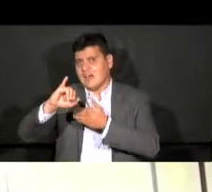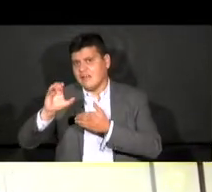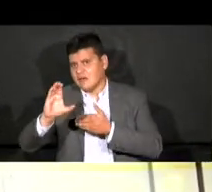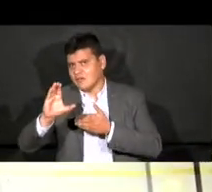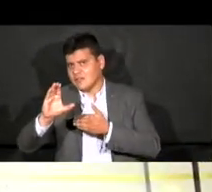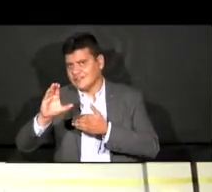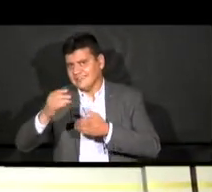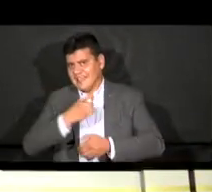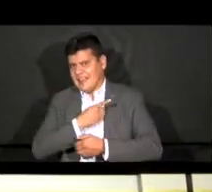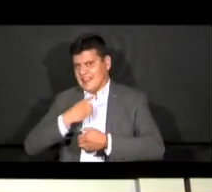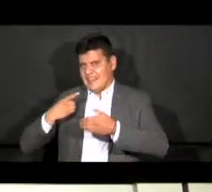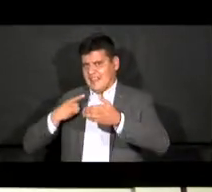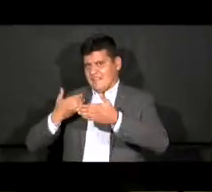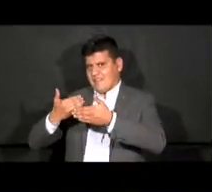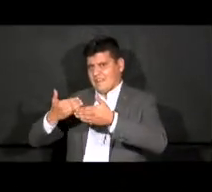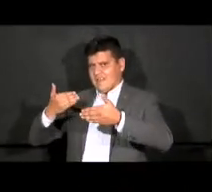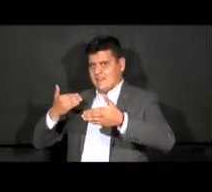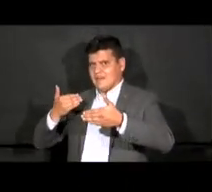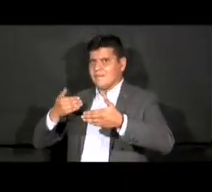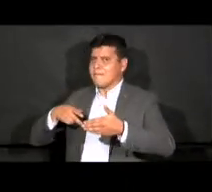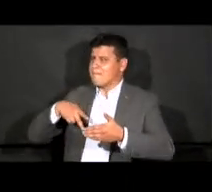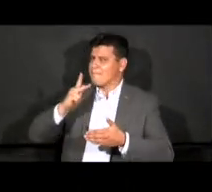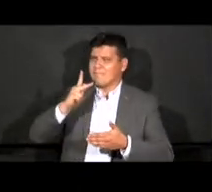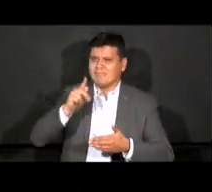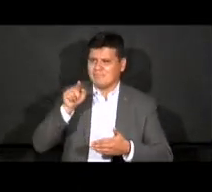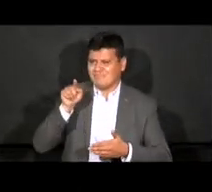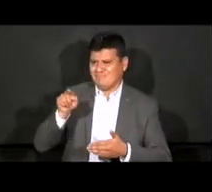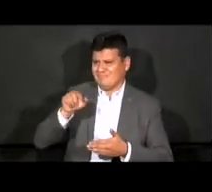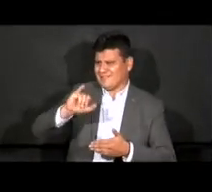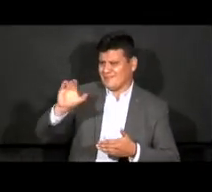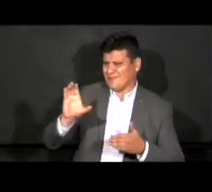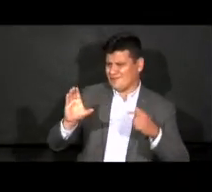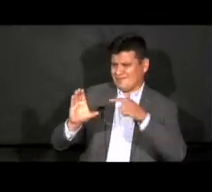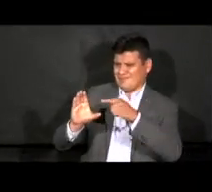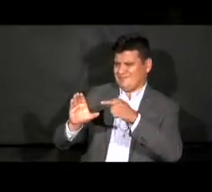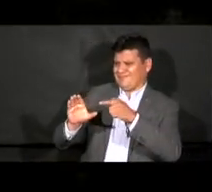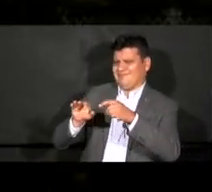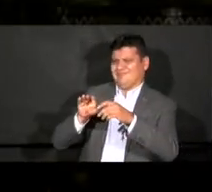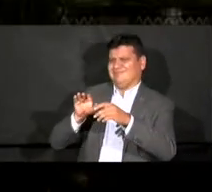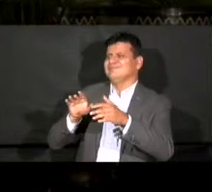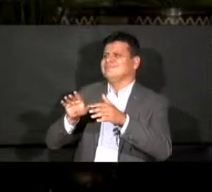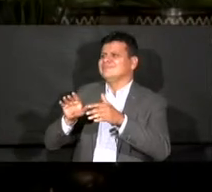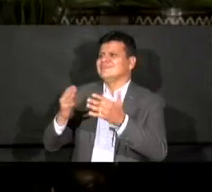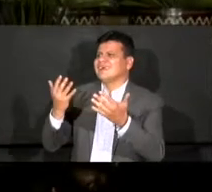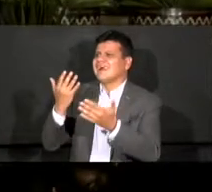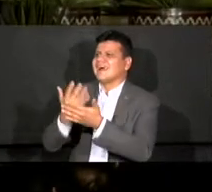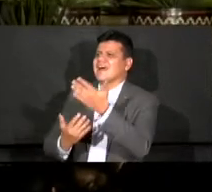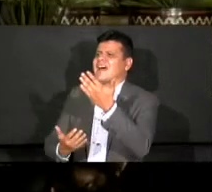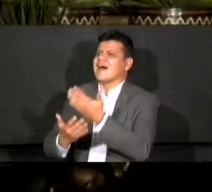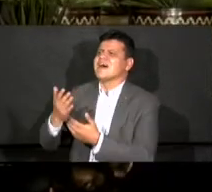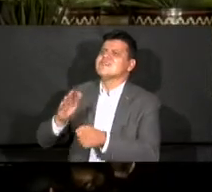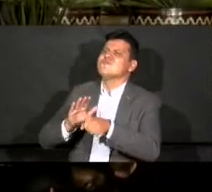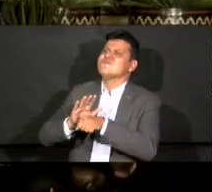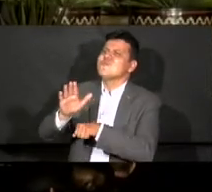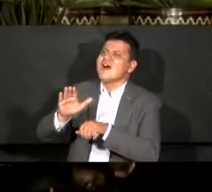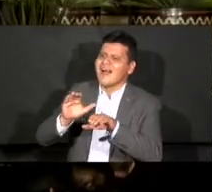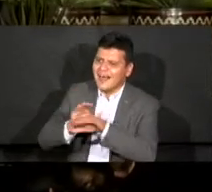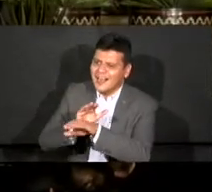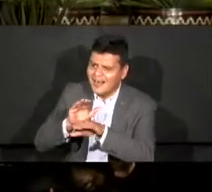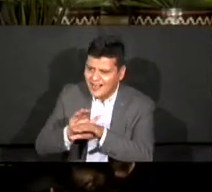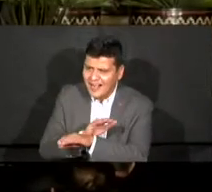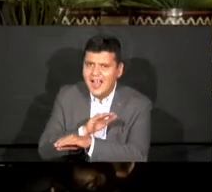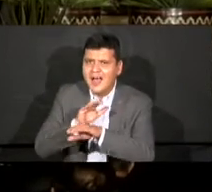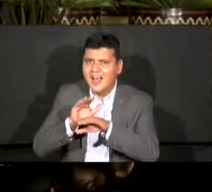Pero tampoco se hizo nada para cambiar de fondo la realidad ni para